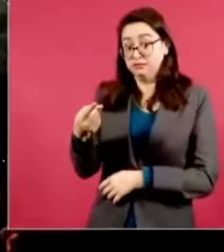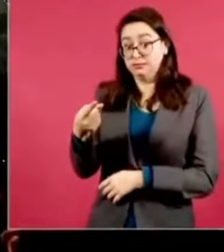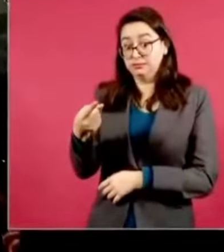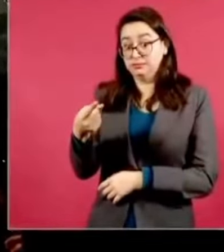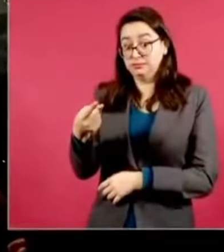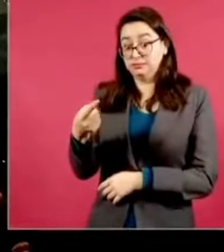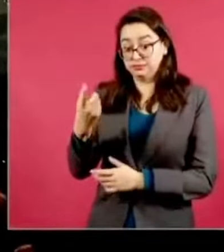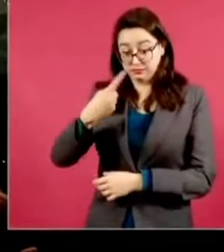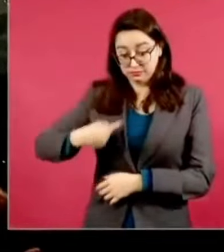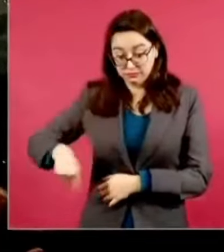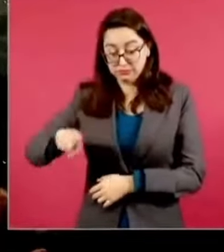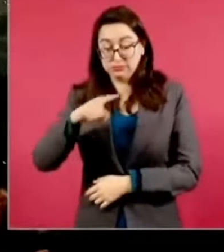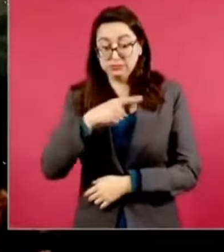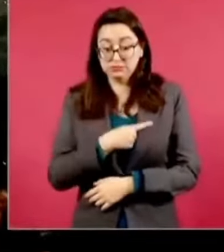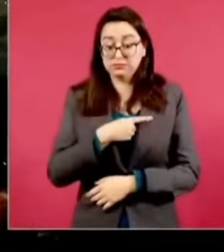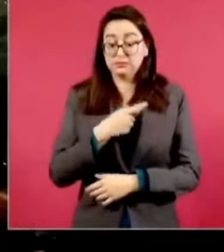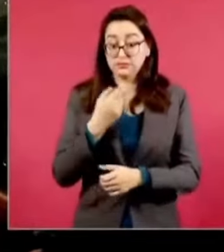son